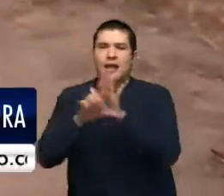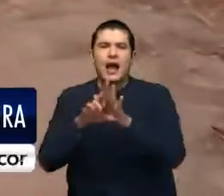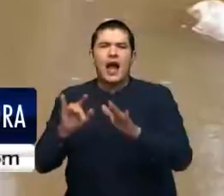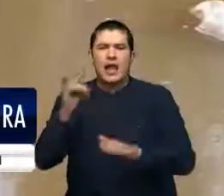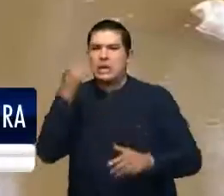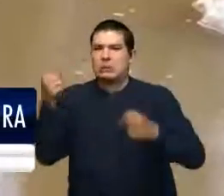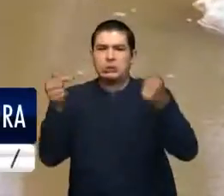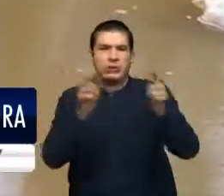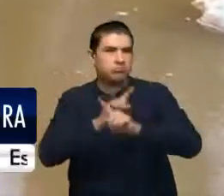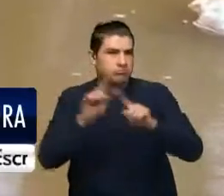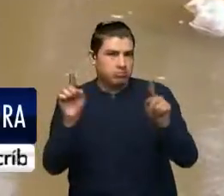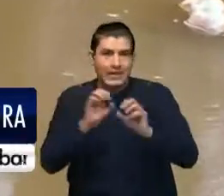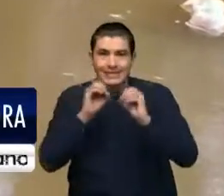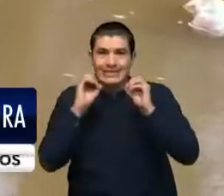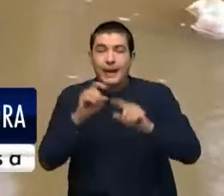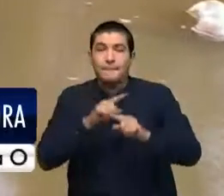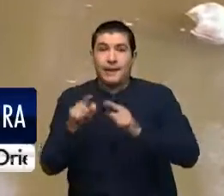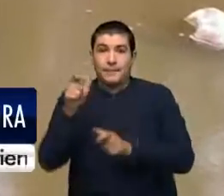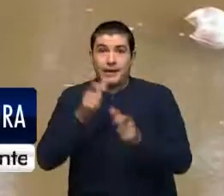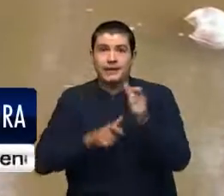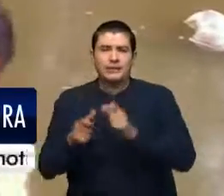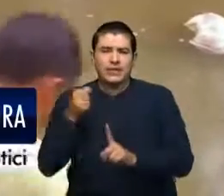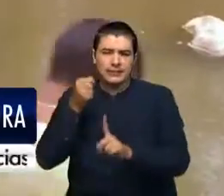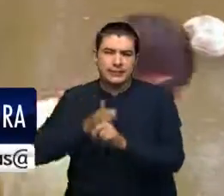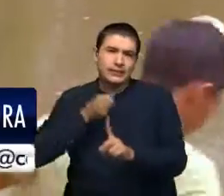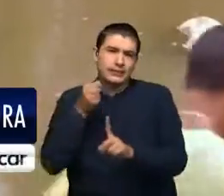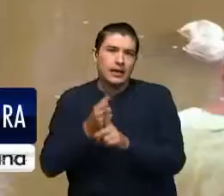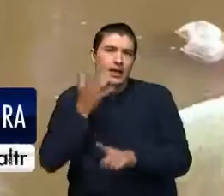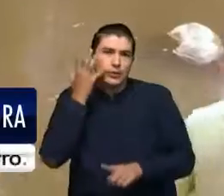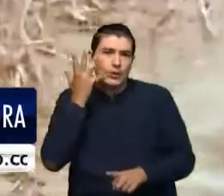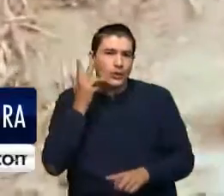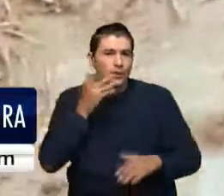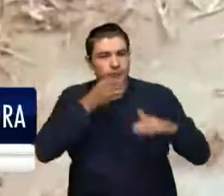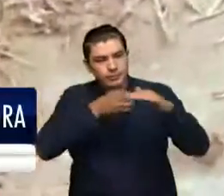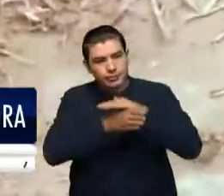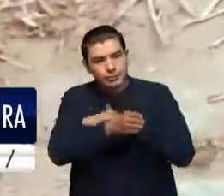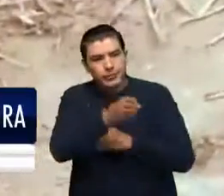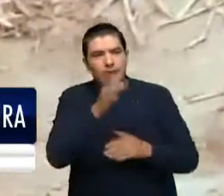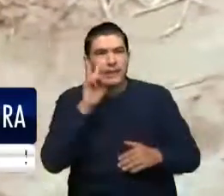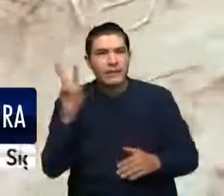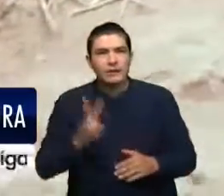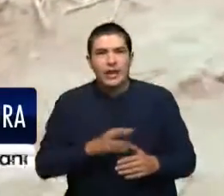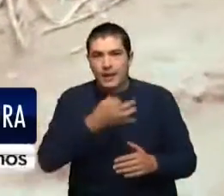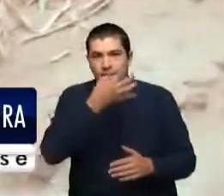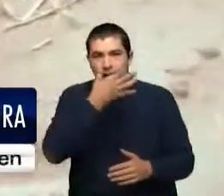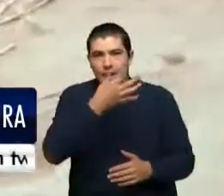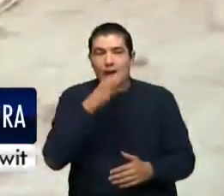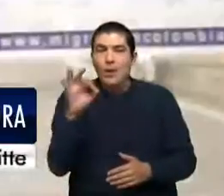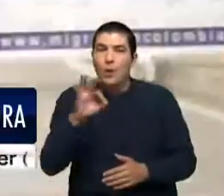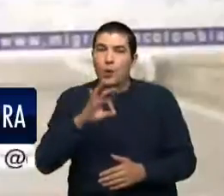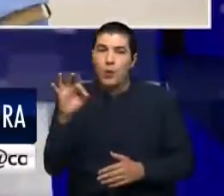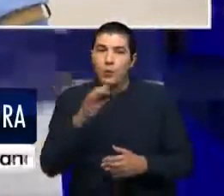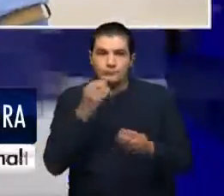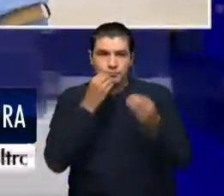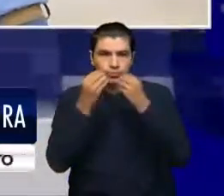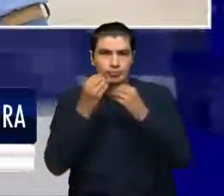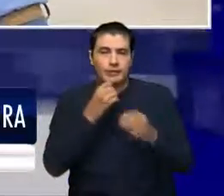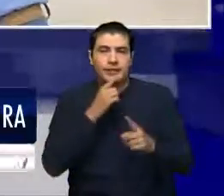siguen viviendo el día a día tratando de ingresar a territorio venezolano alimentos y medicamentos de acuerdo a la crisis humanitaria que se